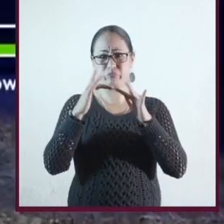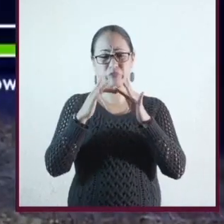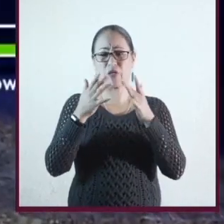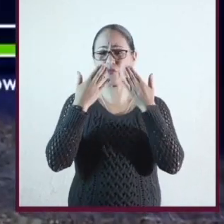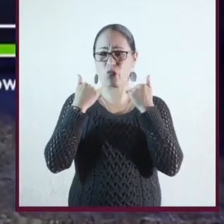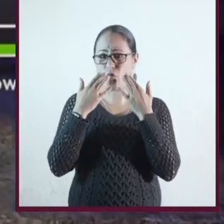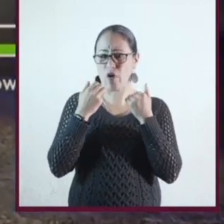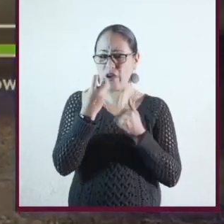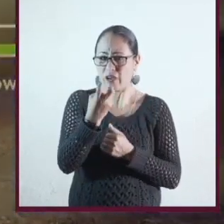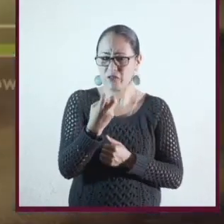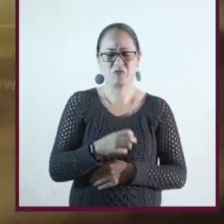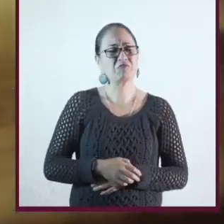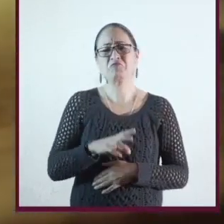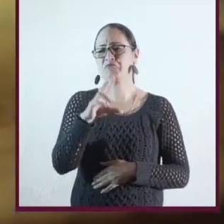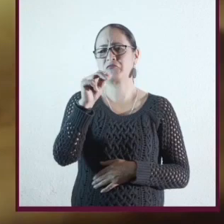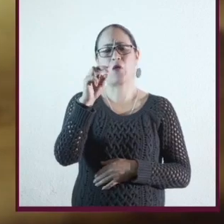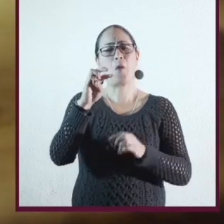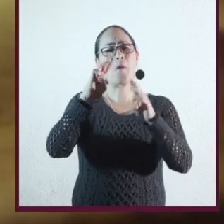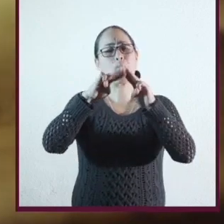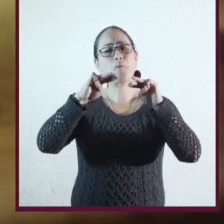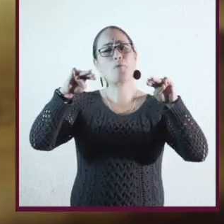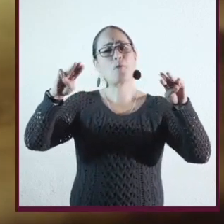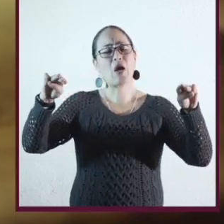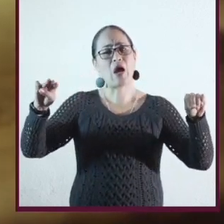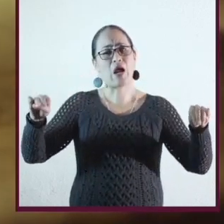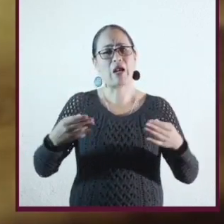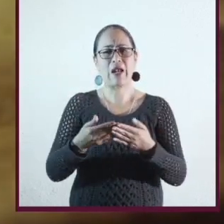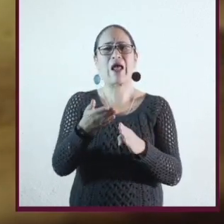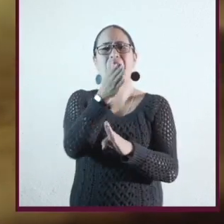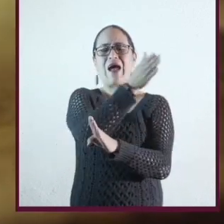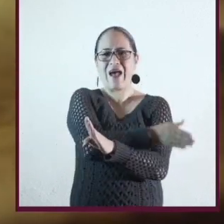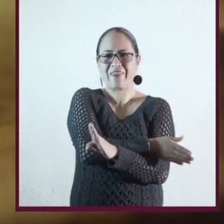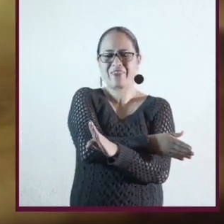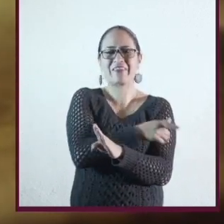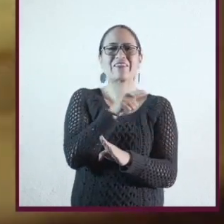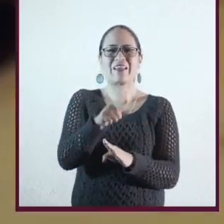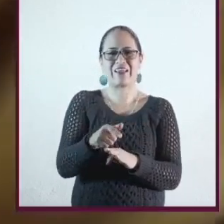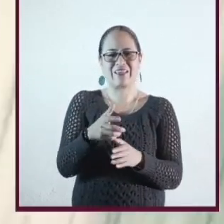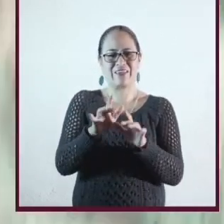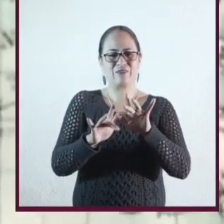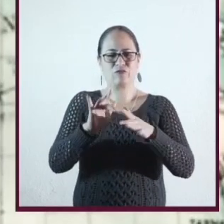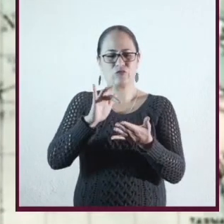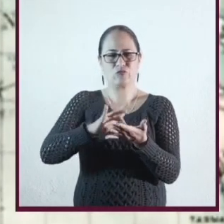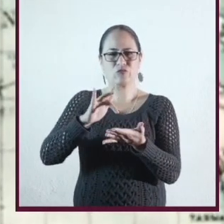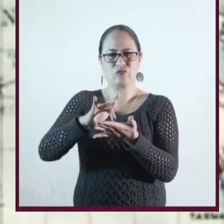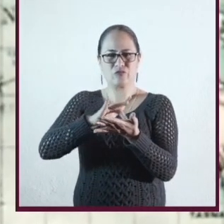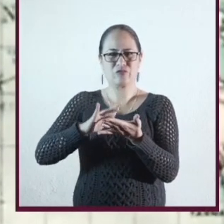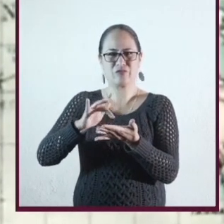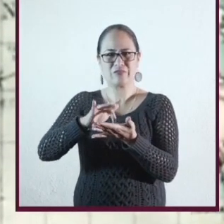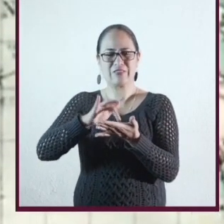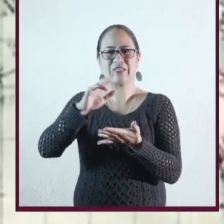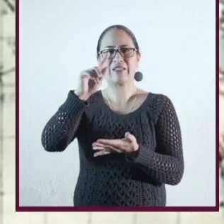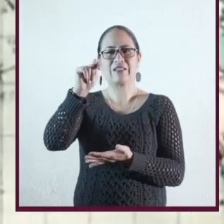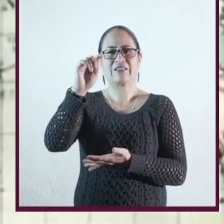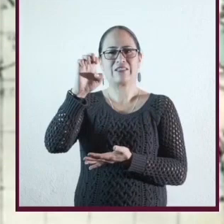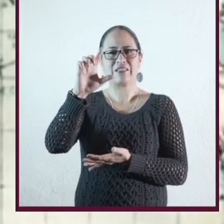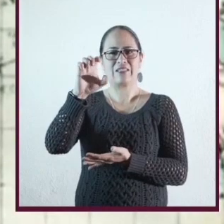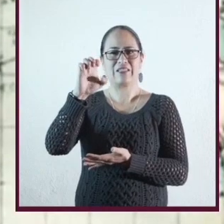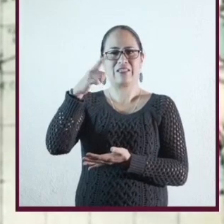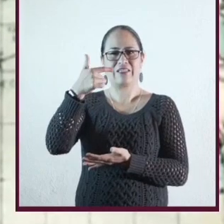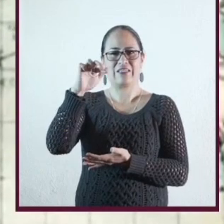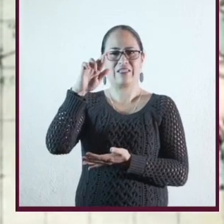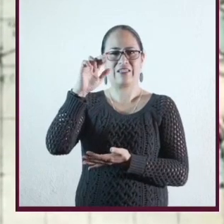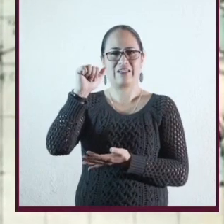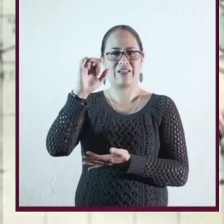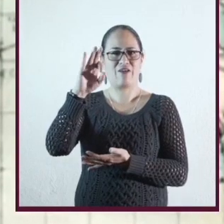estos cables submarinos es el telégrafo. Fue el primer medio de comunicación que permitió que las personas se comunicaran